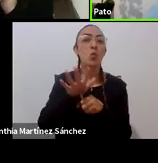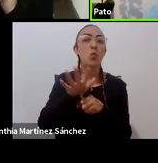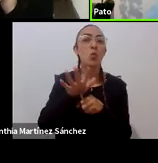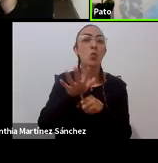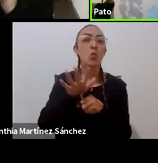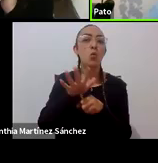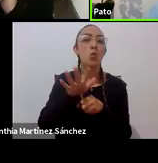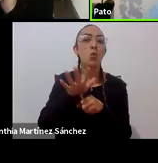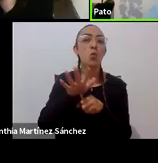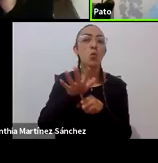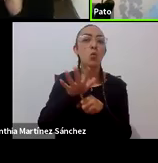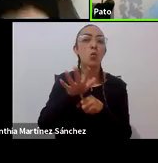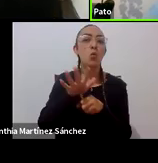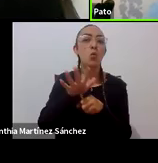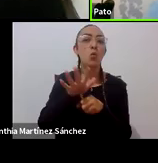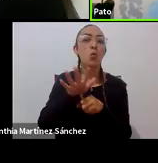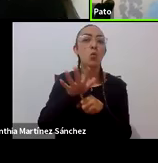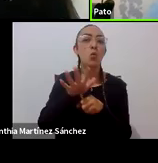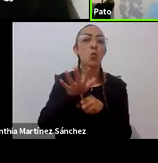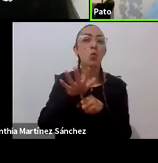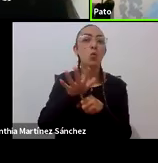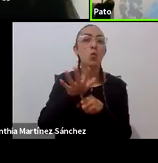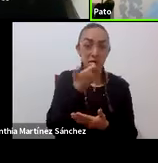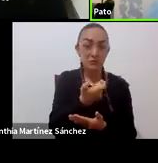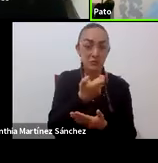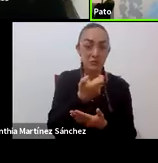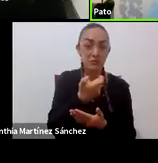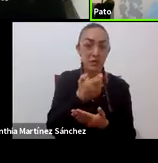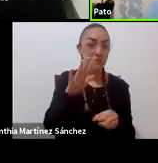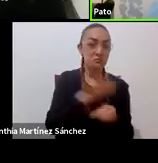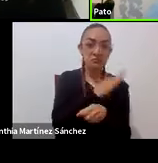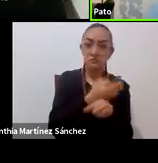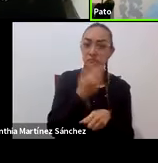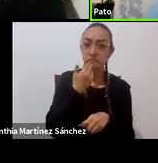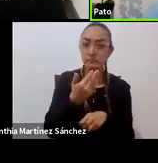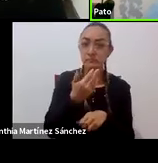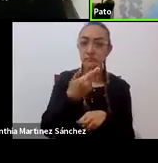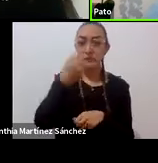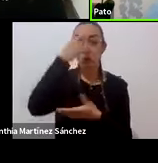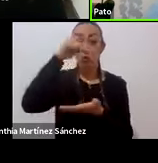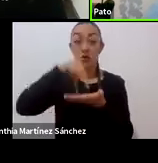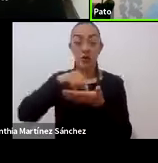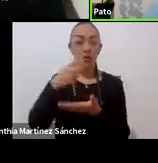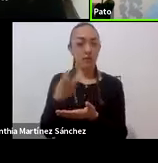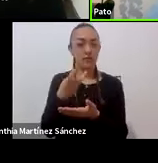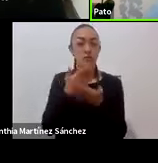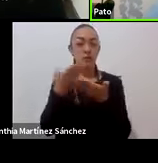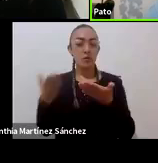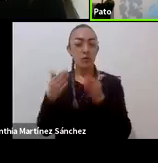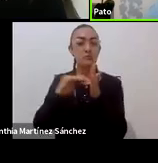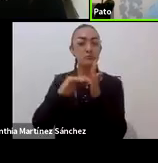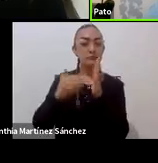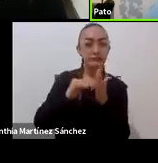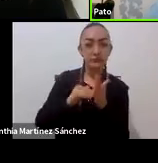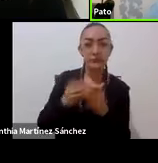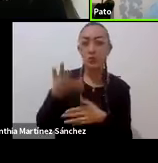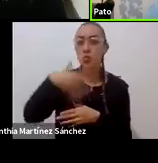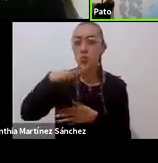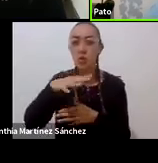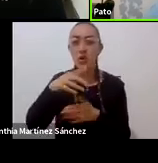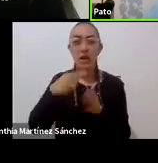solo basado en ingresos. Creo yo que esta estrategia lo que busca es eso,